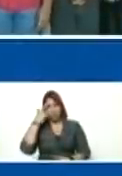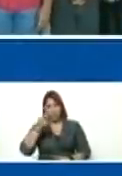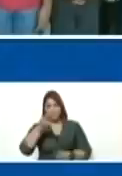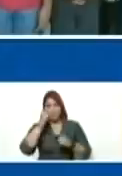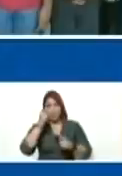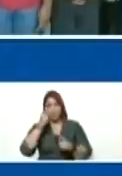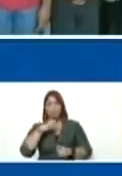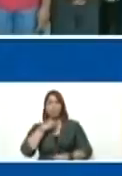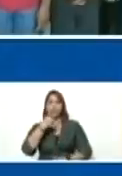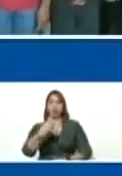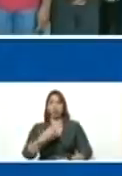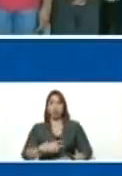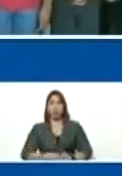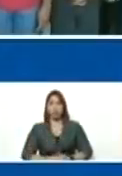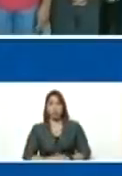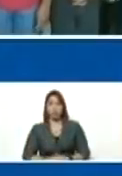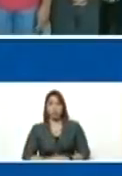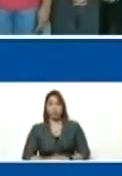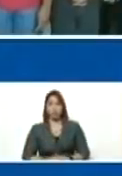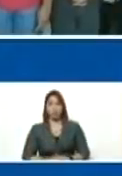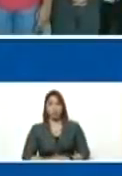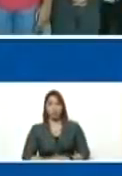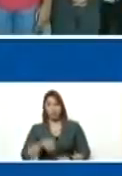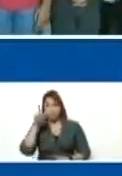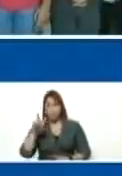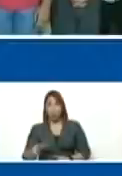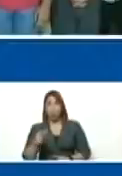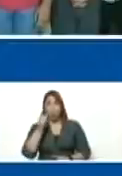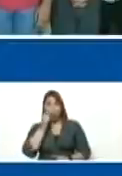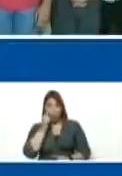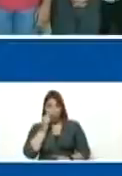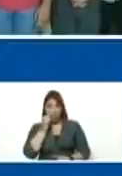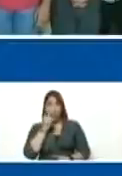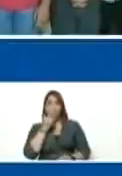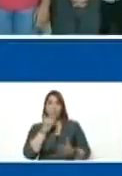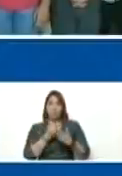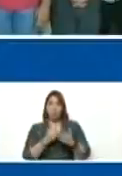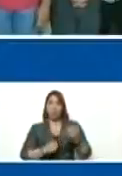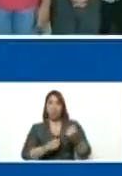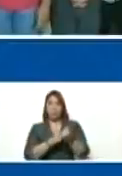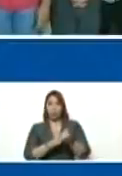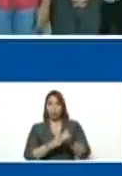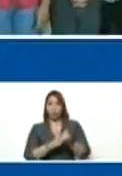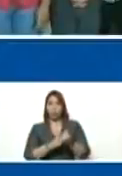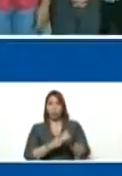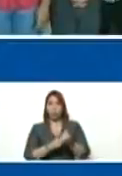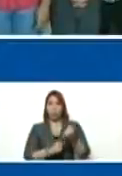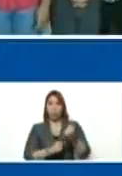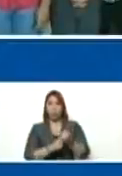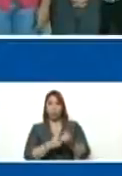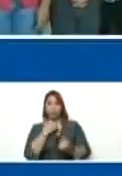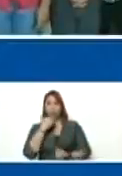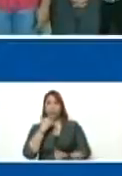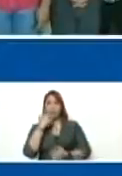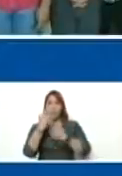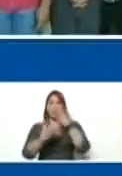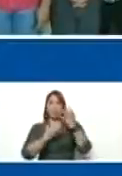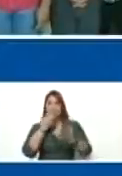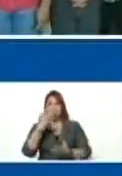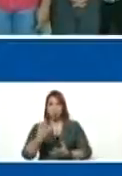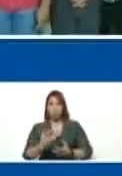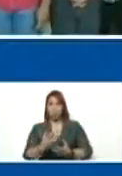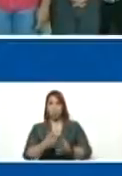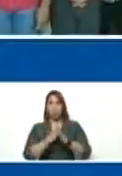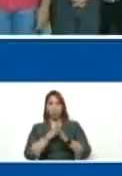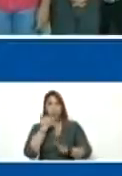tono de la voz, y Fernando está pidiendo apoyo, apoyo, casi a gritos, me lo